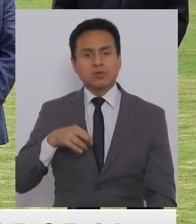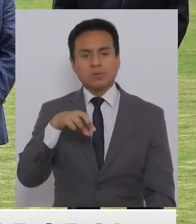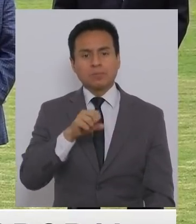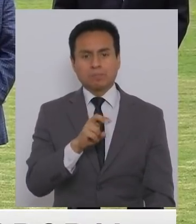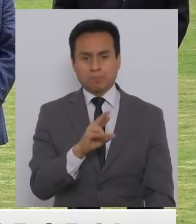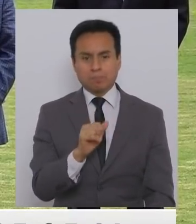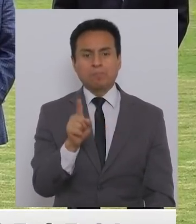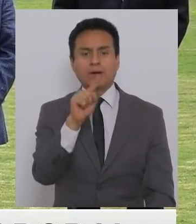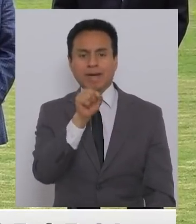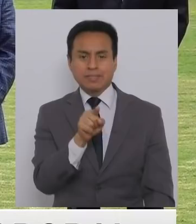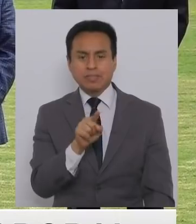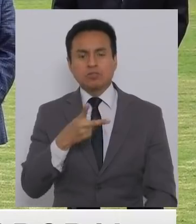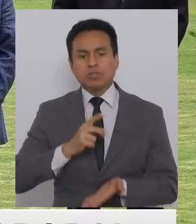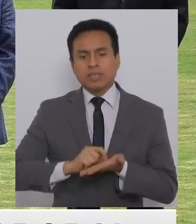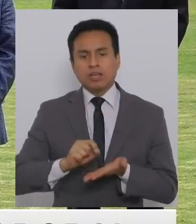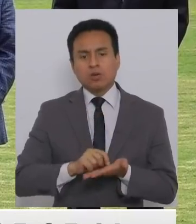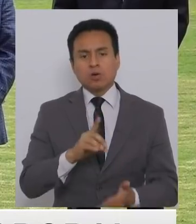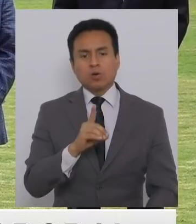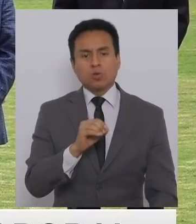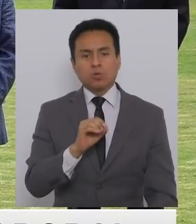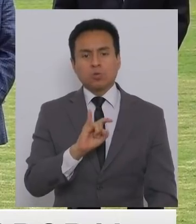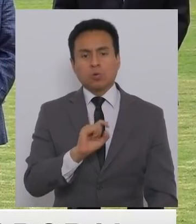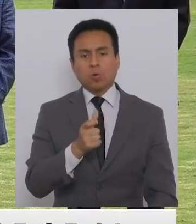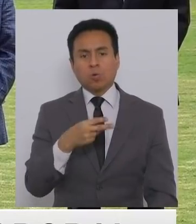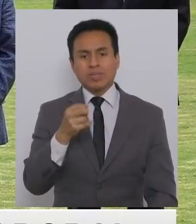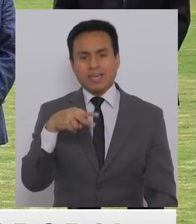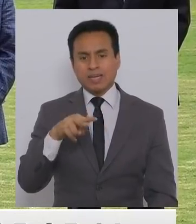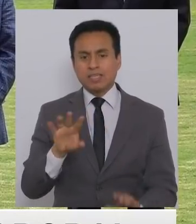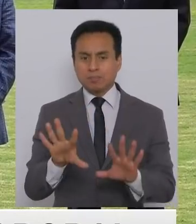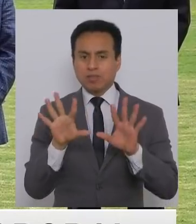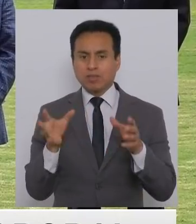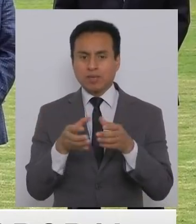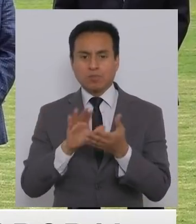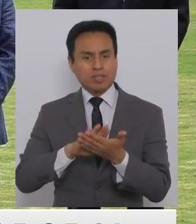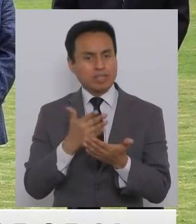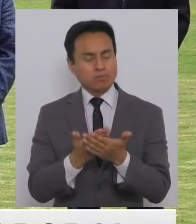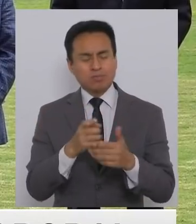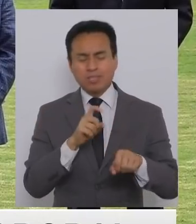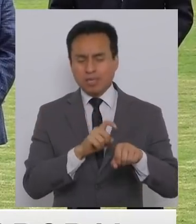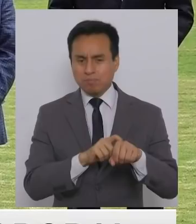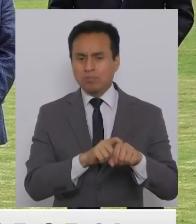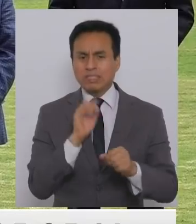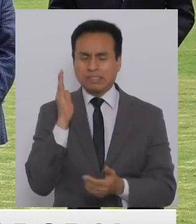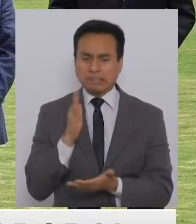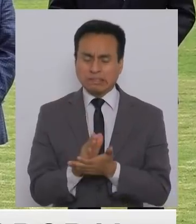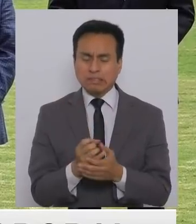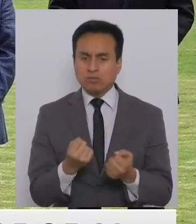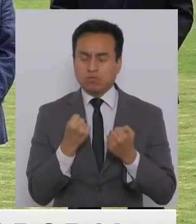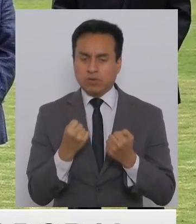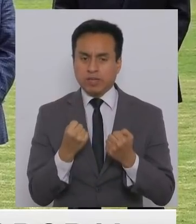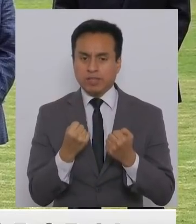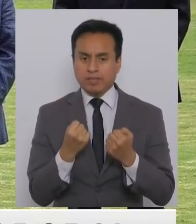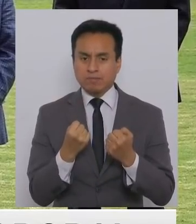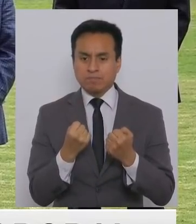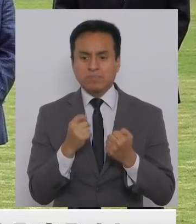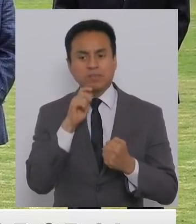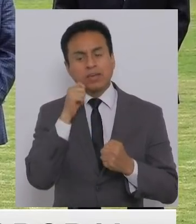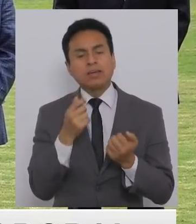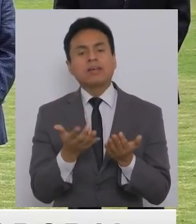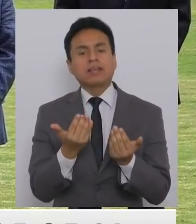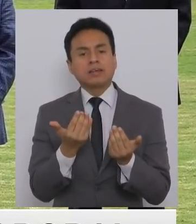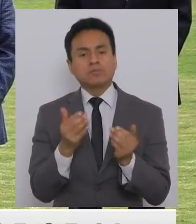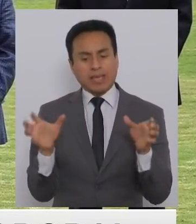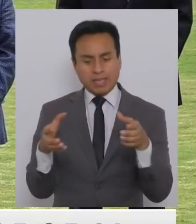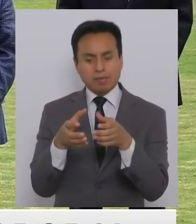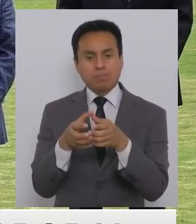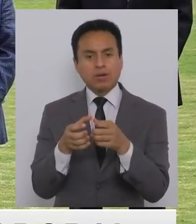al subsecretario Duñac, un tremendo equipo de salud en tiempos tan exigentes en que requeríamos un equipo